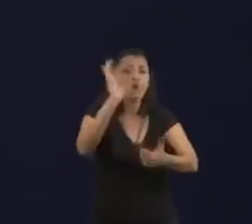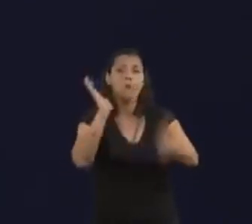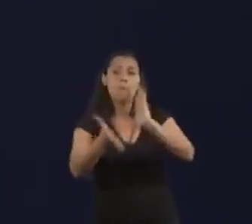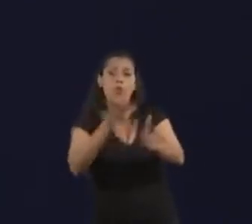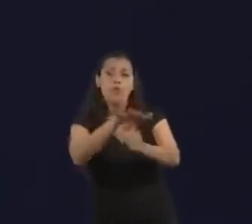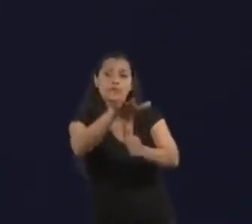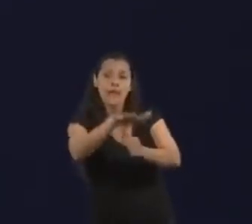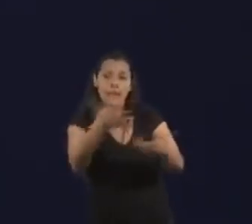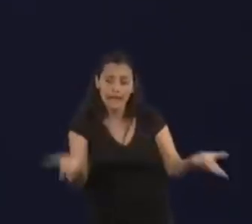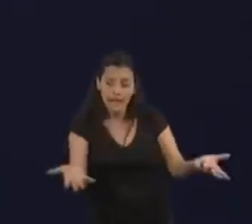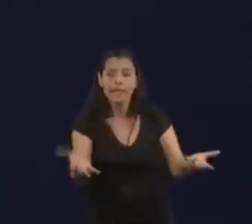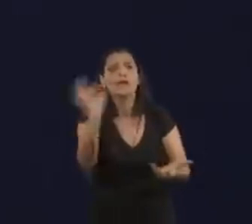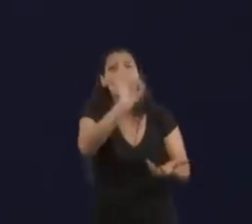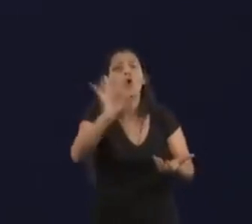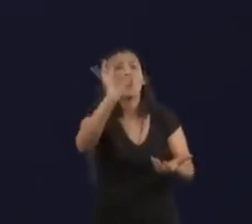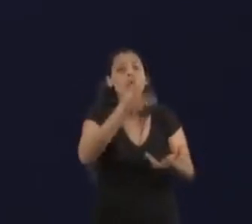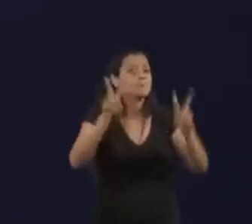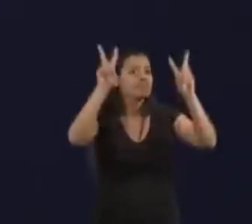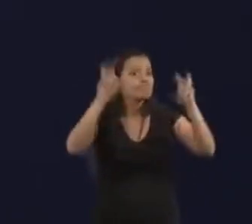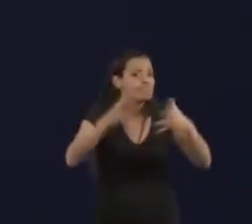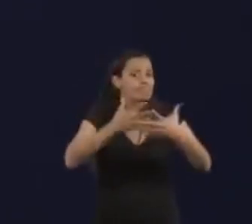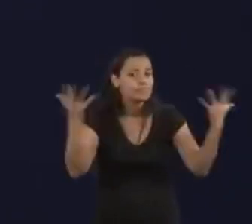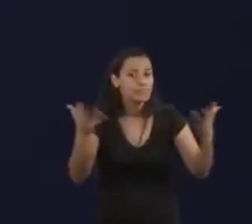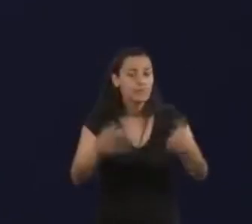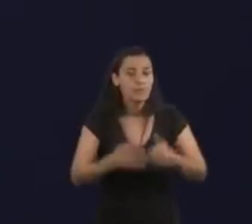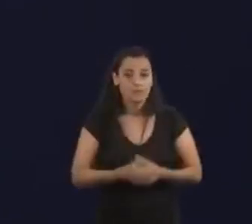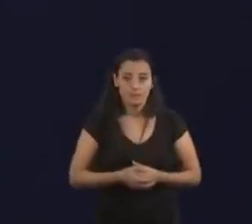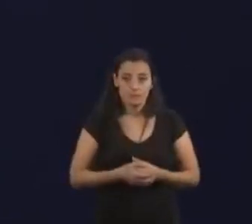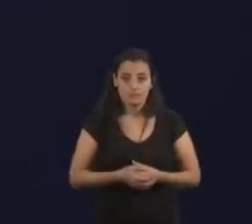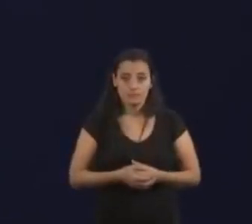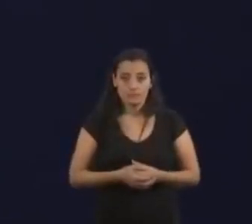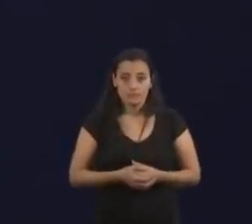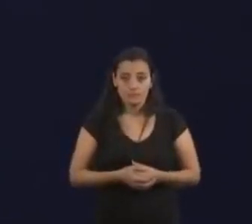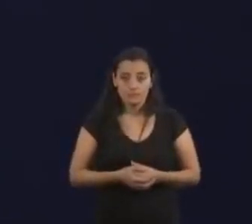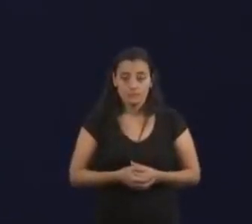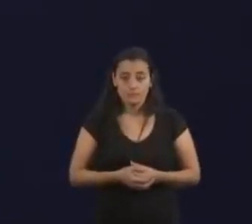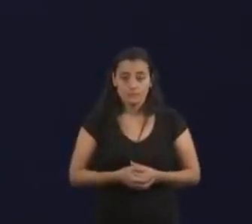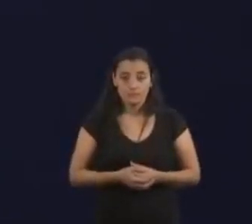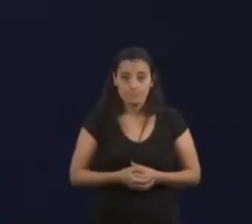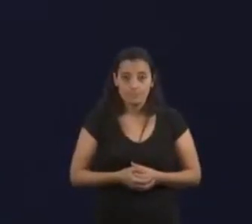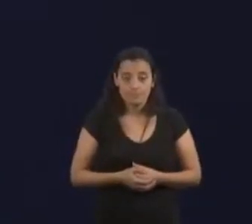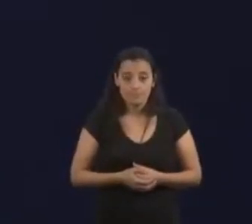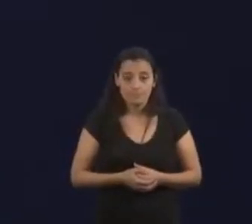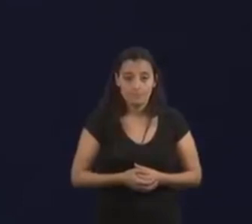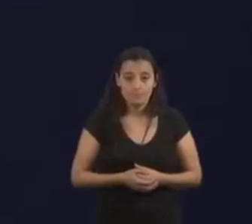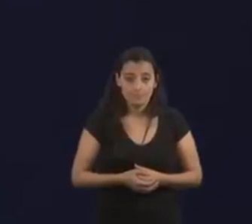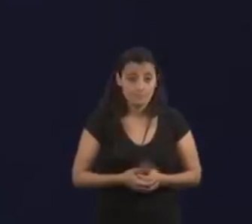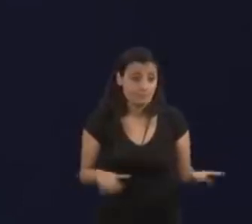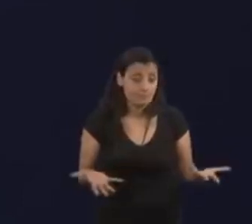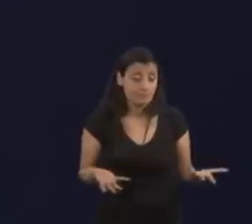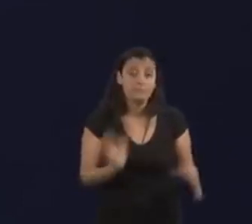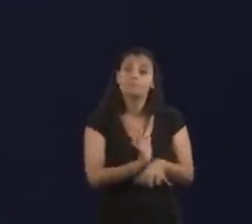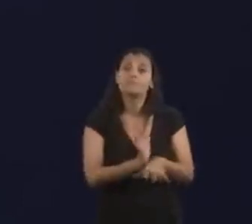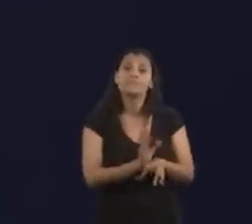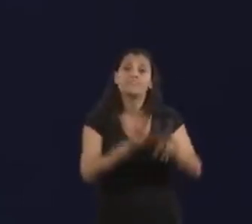de género y de y cuestiones que hacen a una de las a la dignidad de la persona En